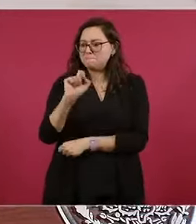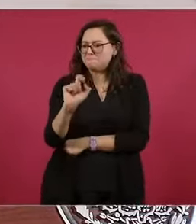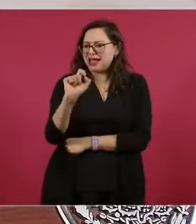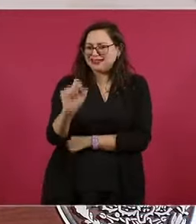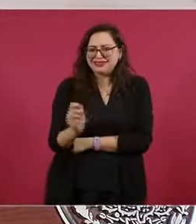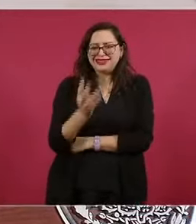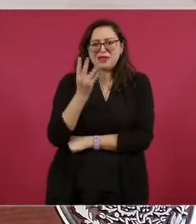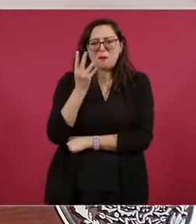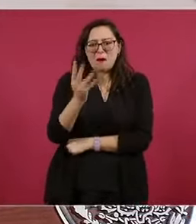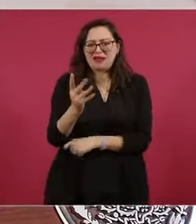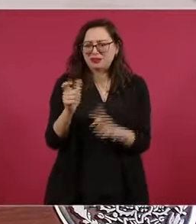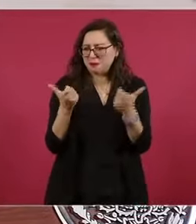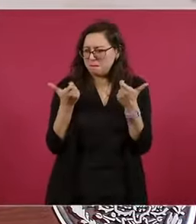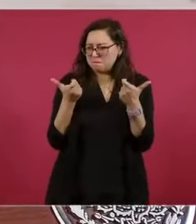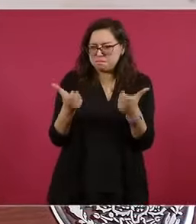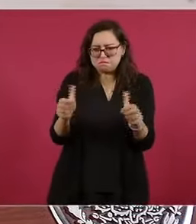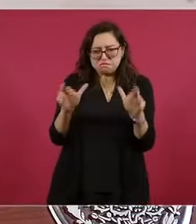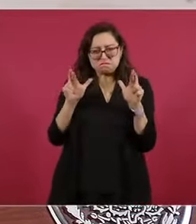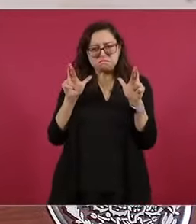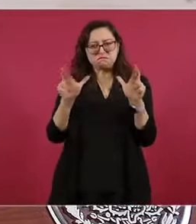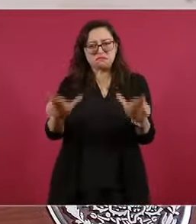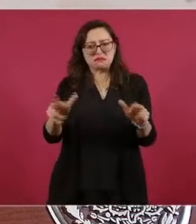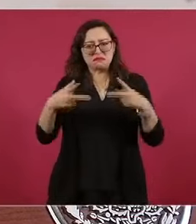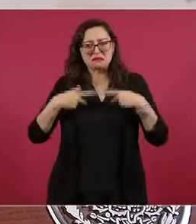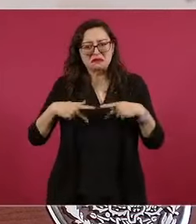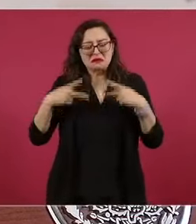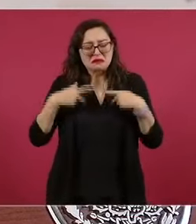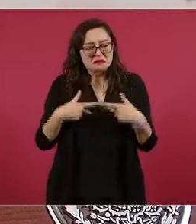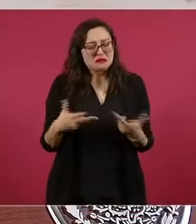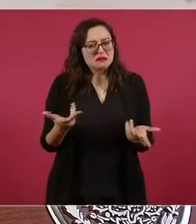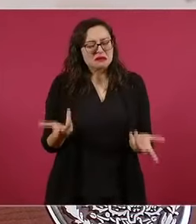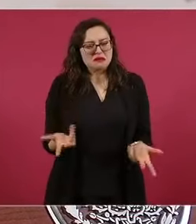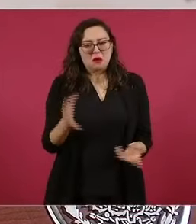24 con 48 mil millones de dólares.